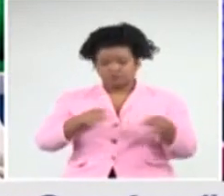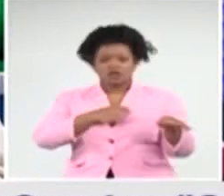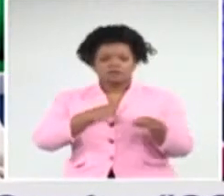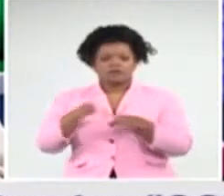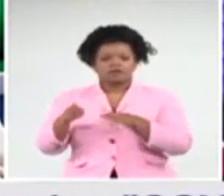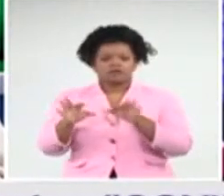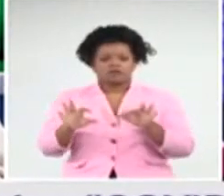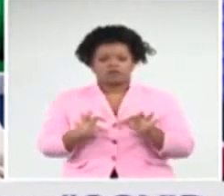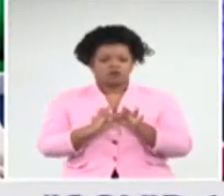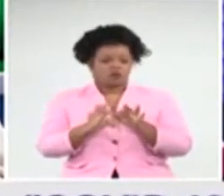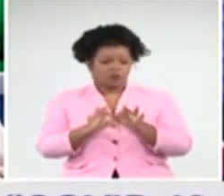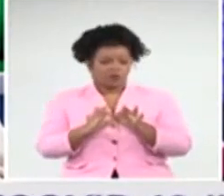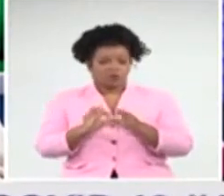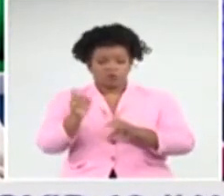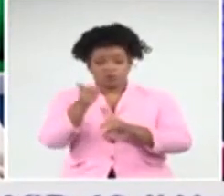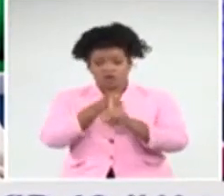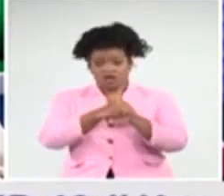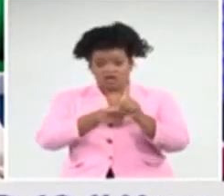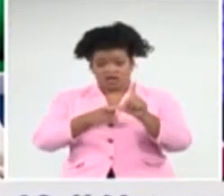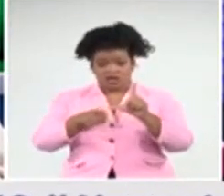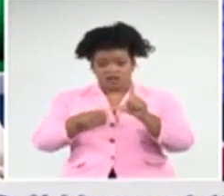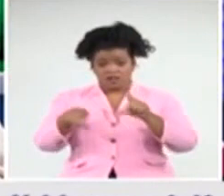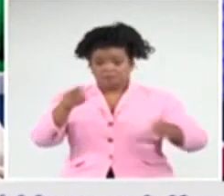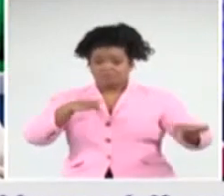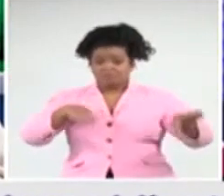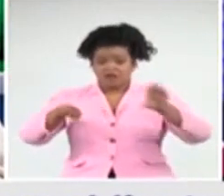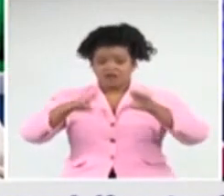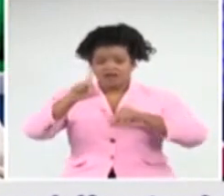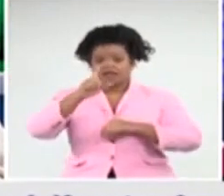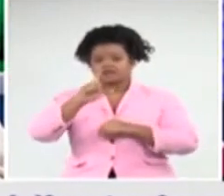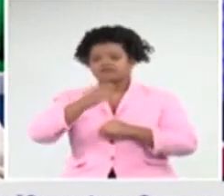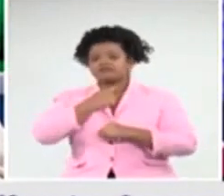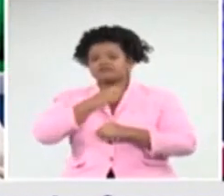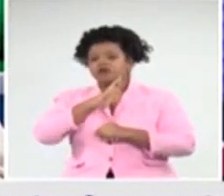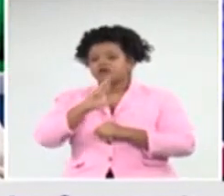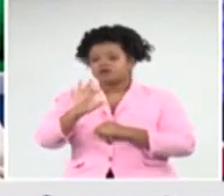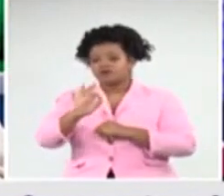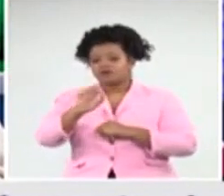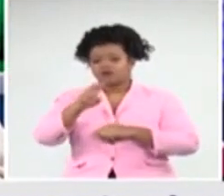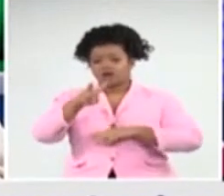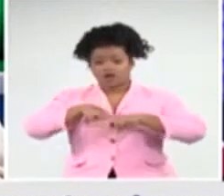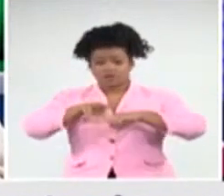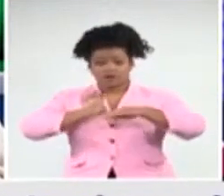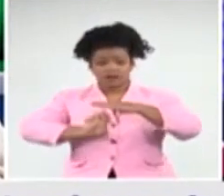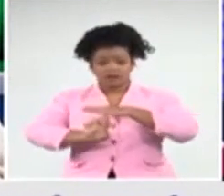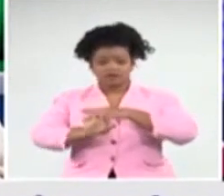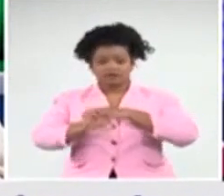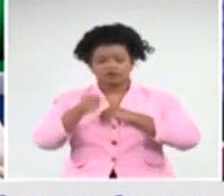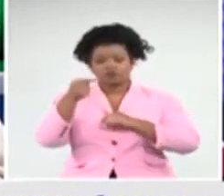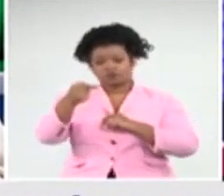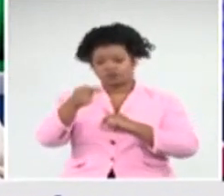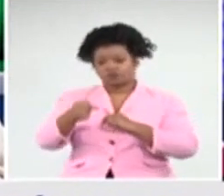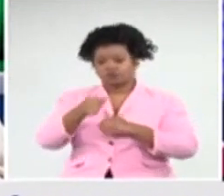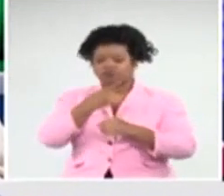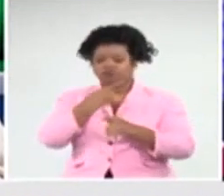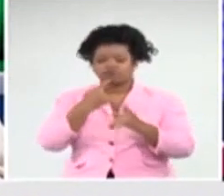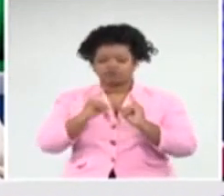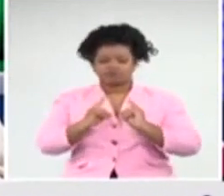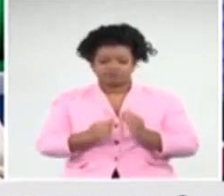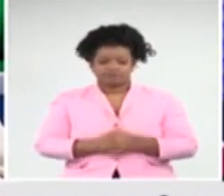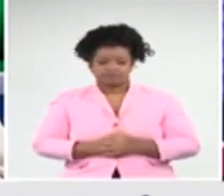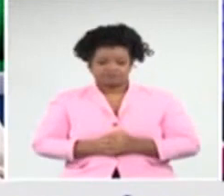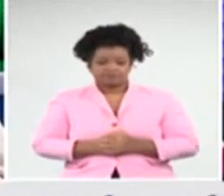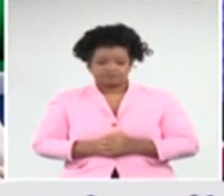Guanabacoa, Regla, Playa, Cerro y Habana del Este, un fallecido de cada uno. Holguín,